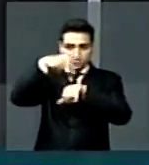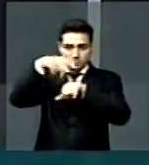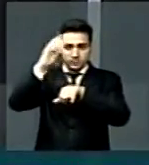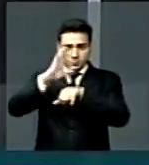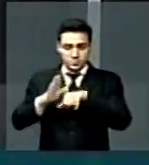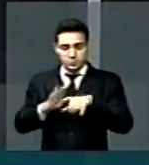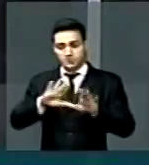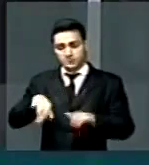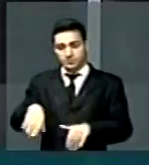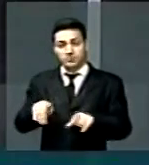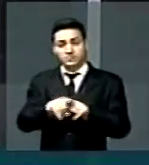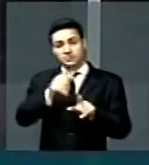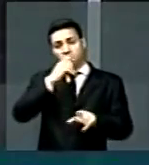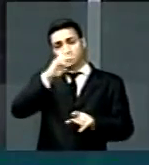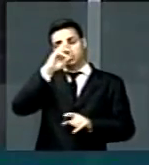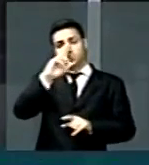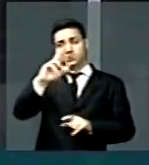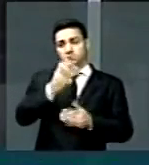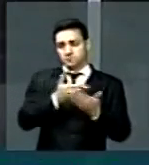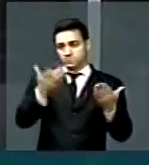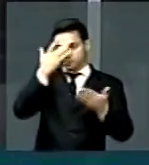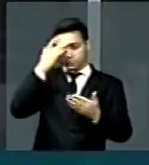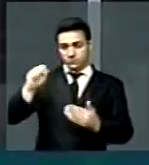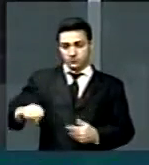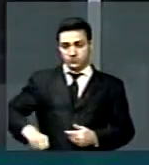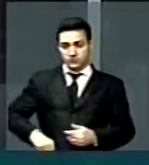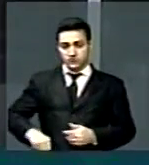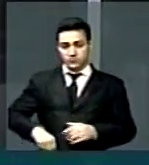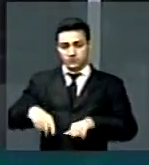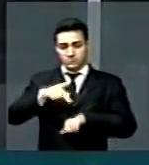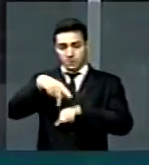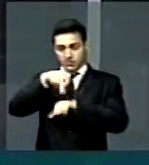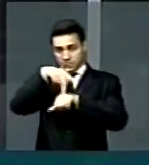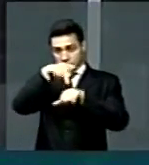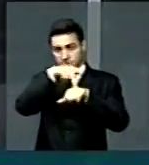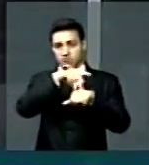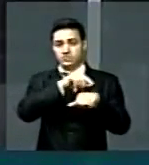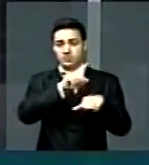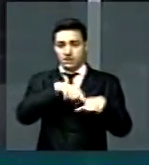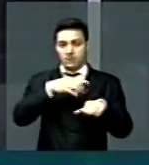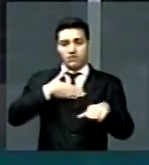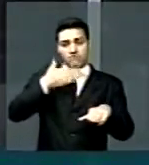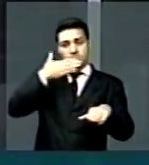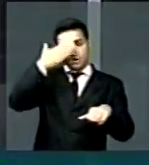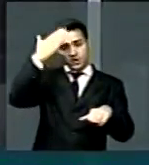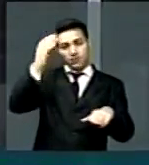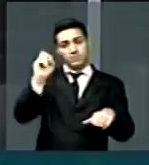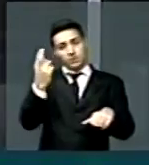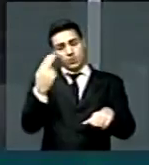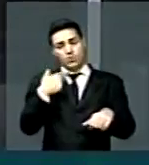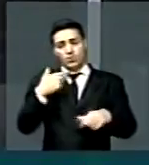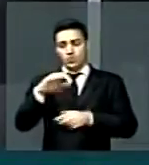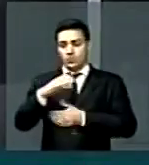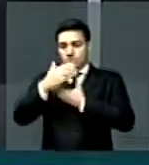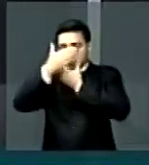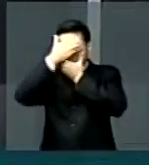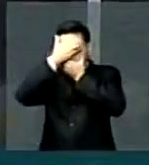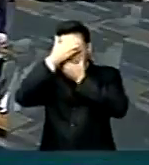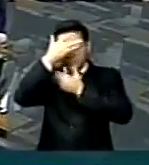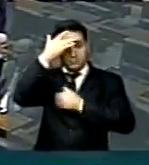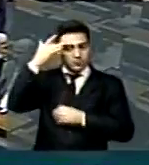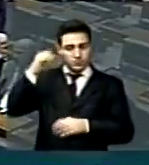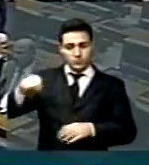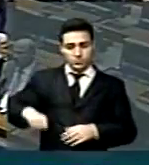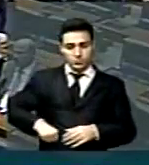señores embajadores de países islámicos y árabes, señores embajadores y